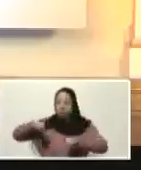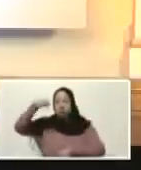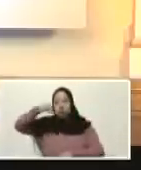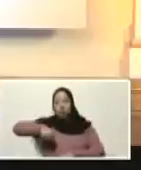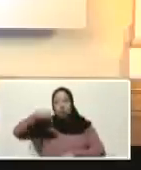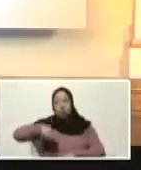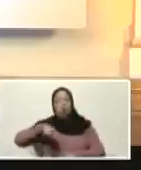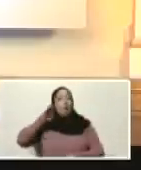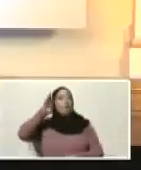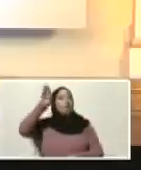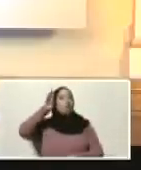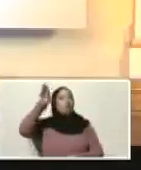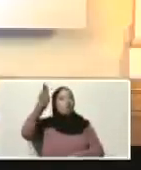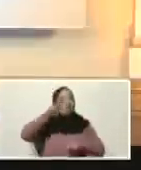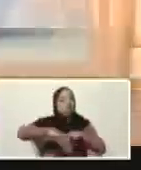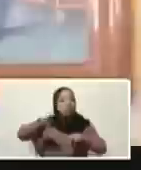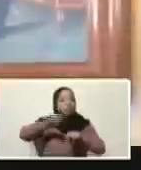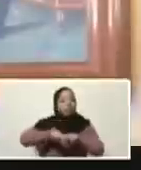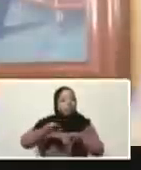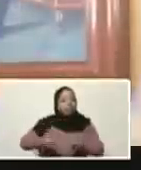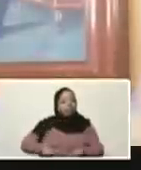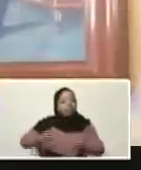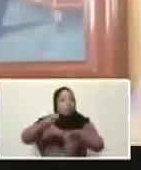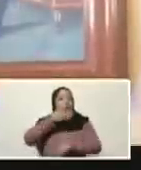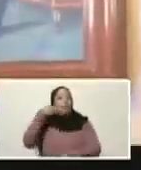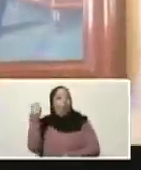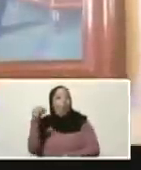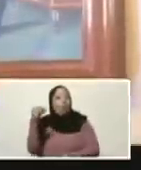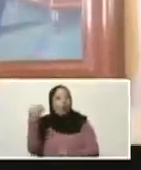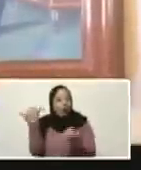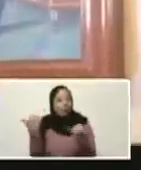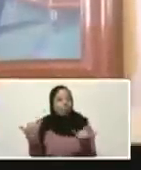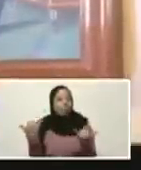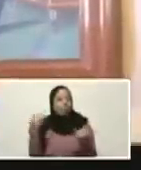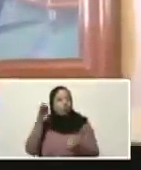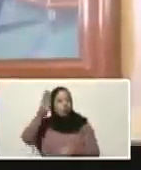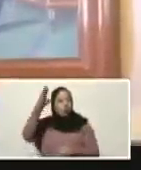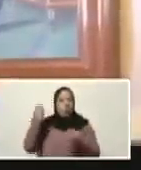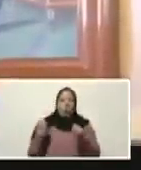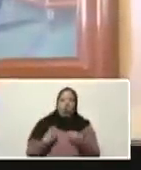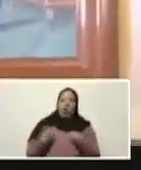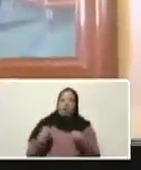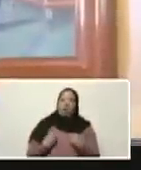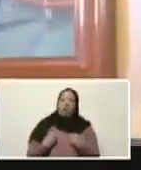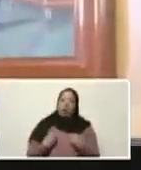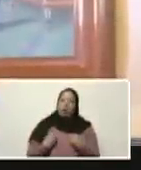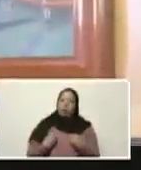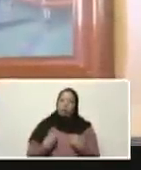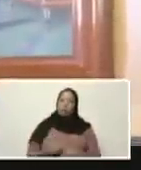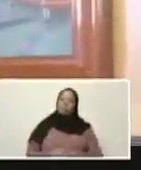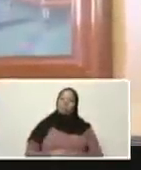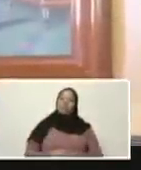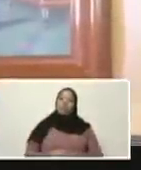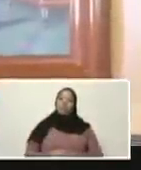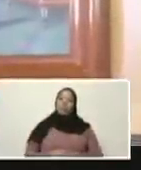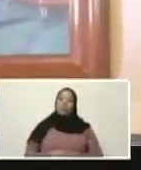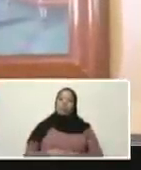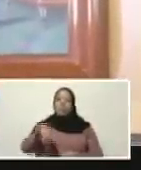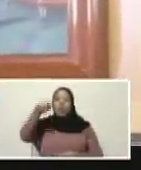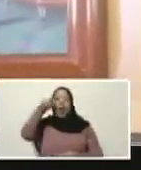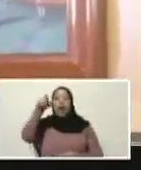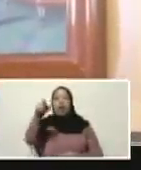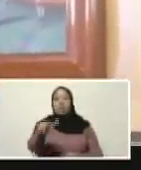y para las futuras generaciones. Cuando se elige una vida de servicio al